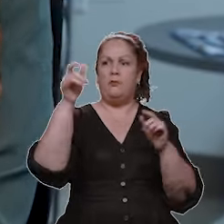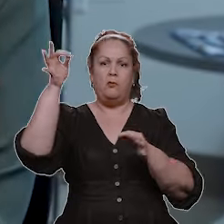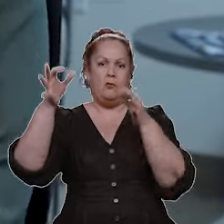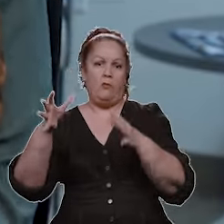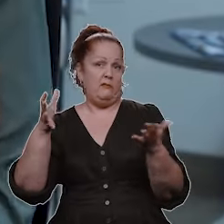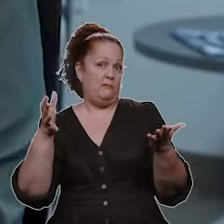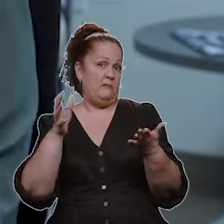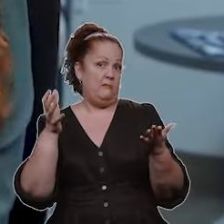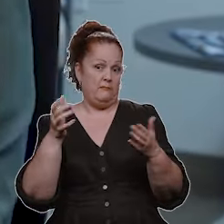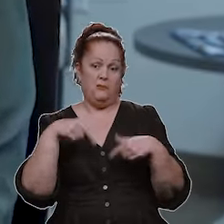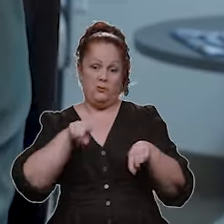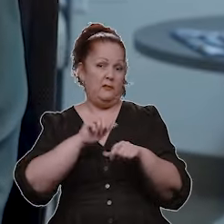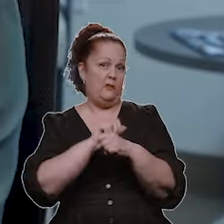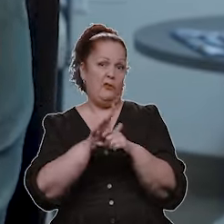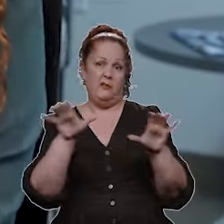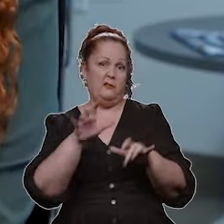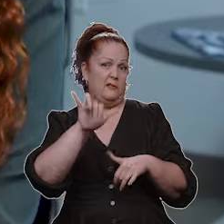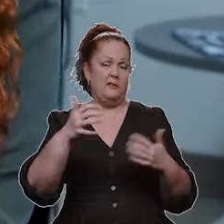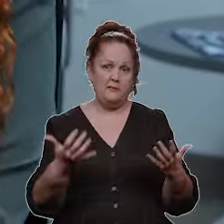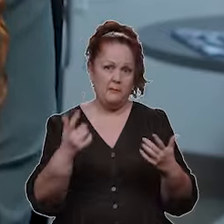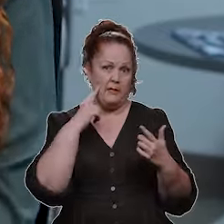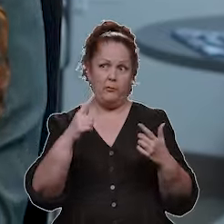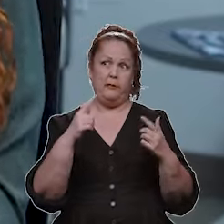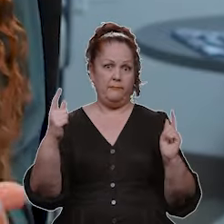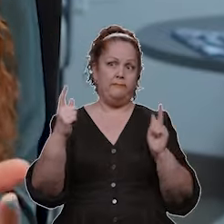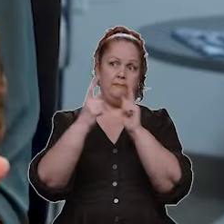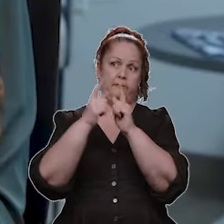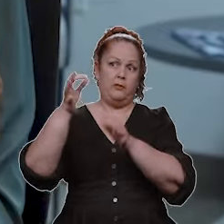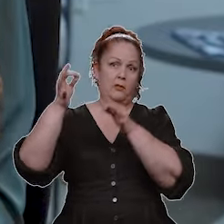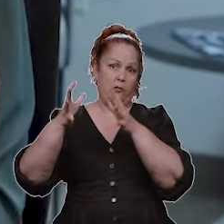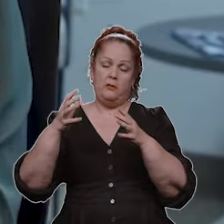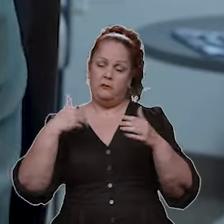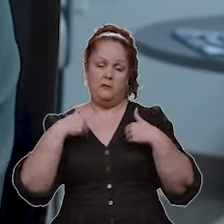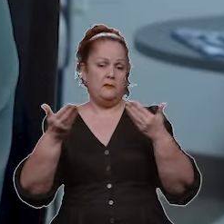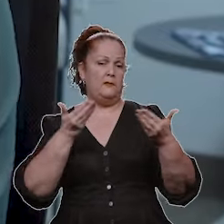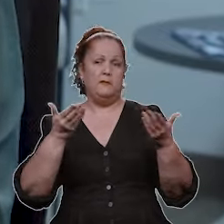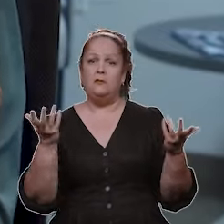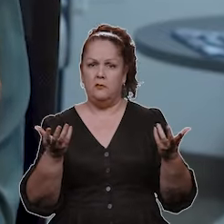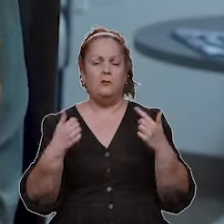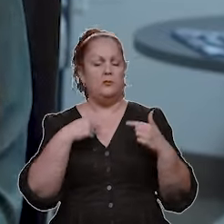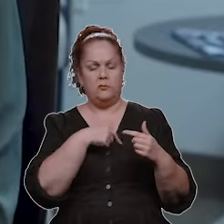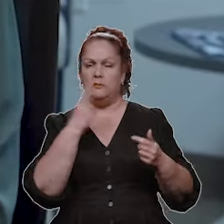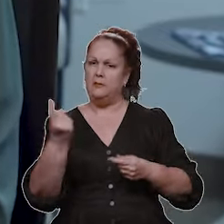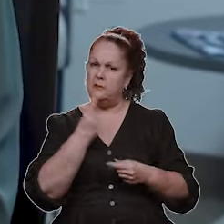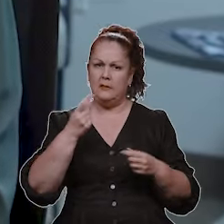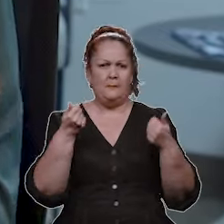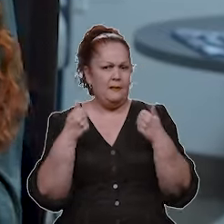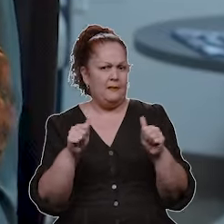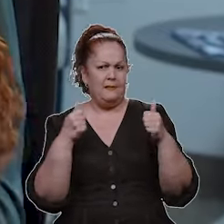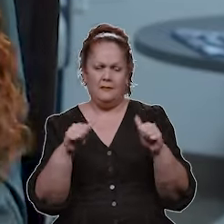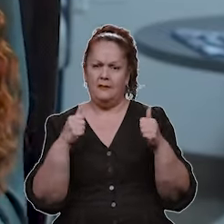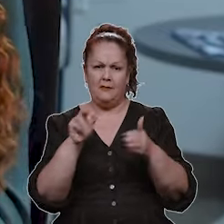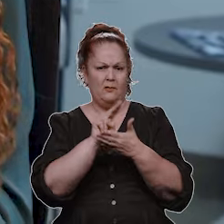ciudadanos eso fue todo lo que se hizo también durante la pandemia para que se conecten con el juez y se le pueda brindar ese servicio Así que realmente activamente estamos